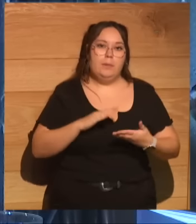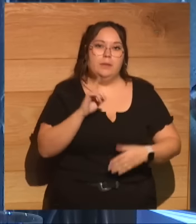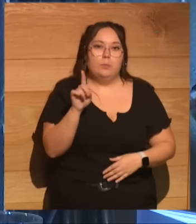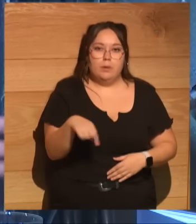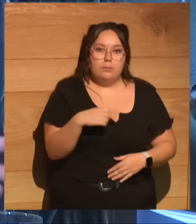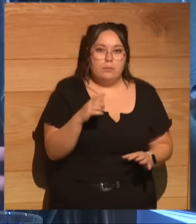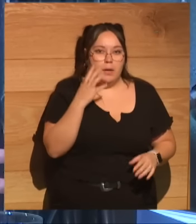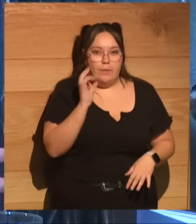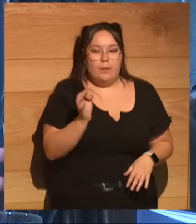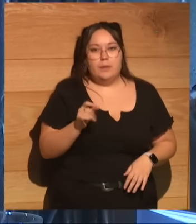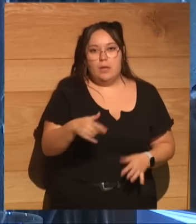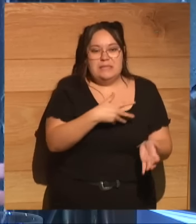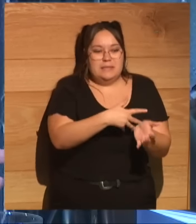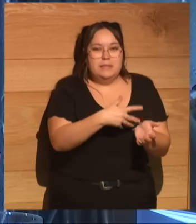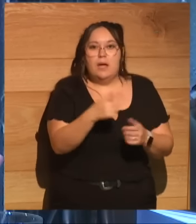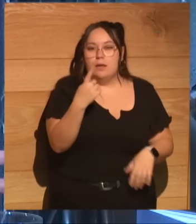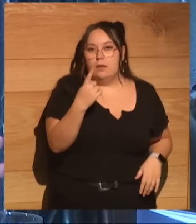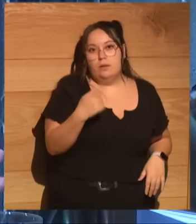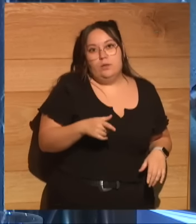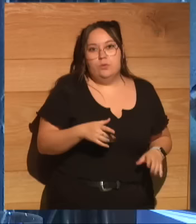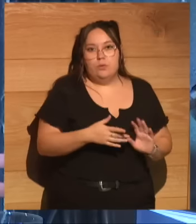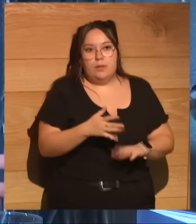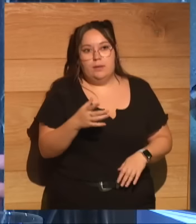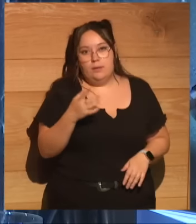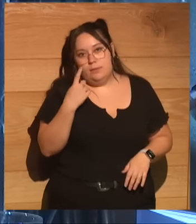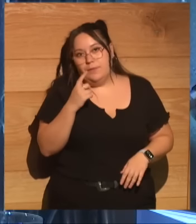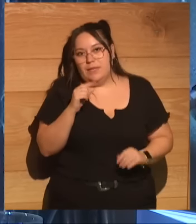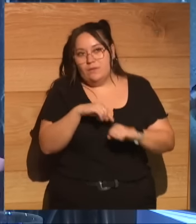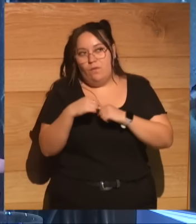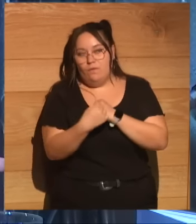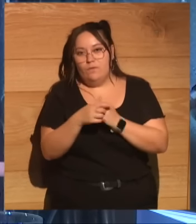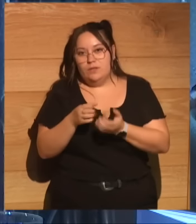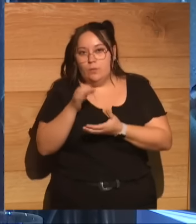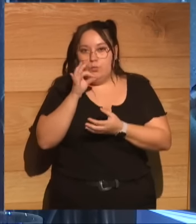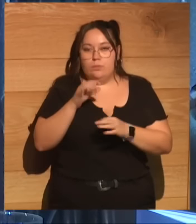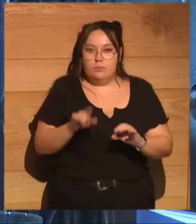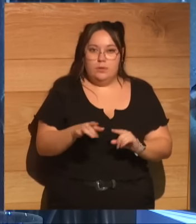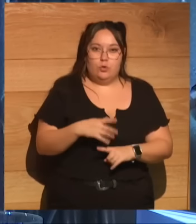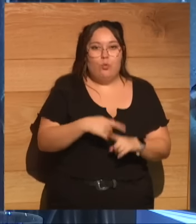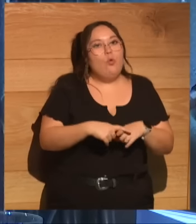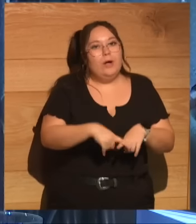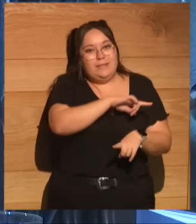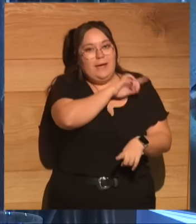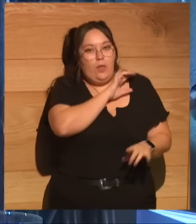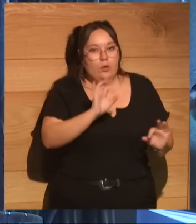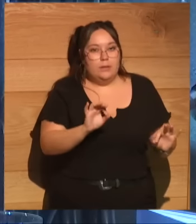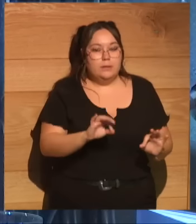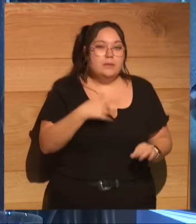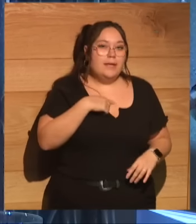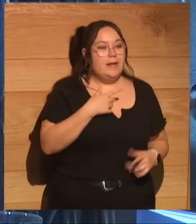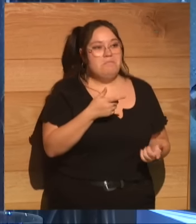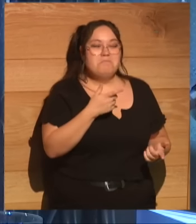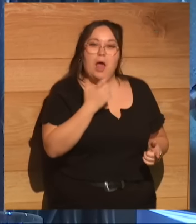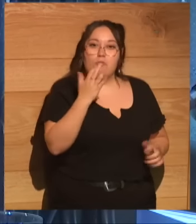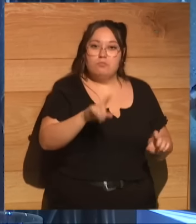de repente, que allí sale sangre, que tú sabes que eso es batido de fresa y que es una exageración clarísima. Y él lo recibía con